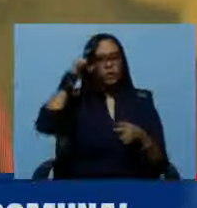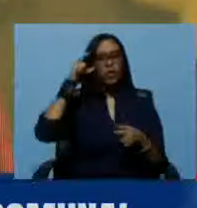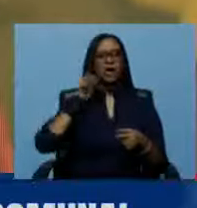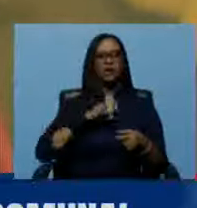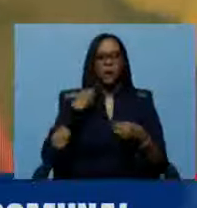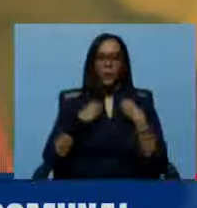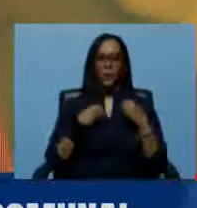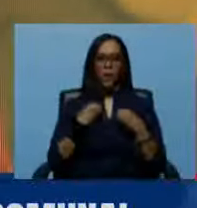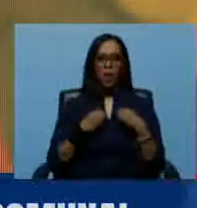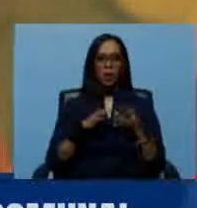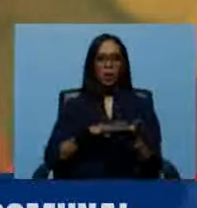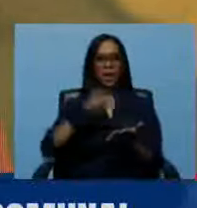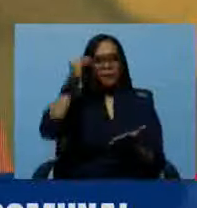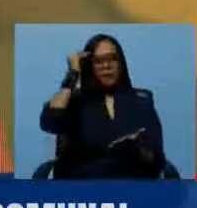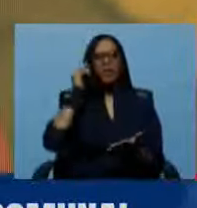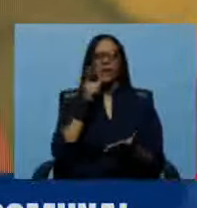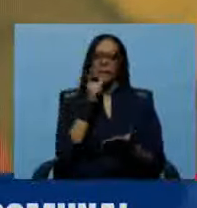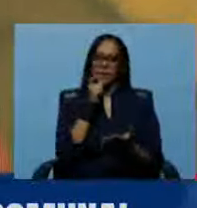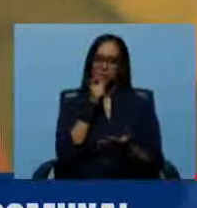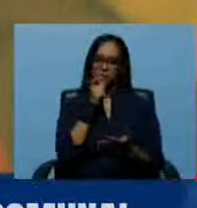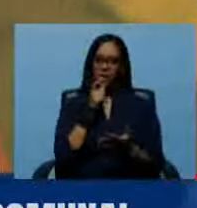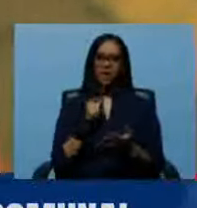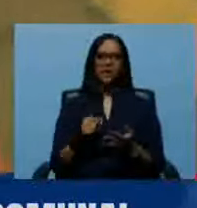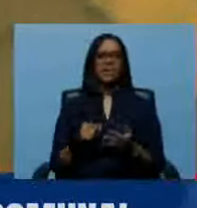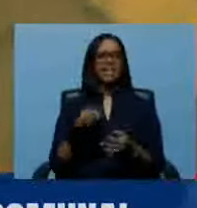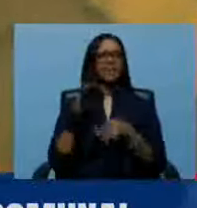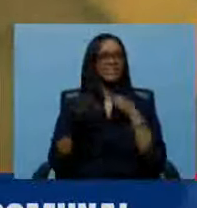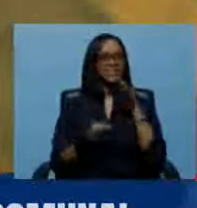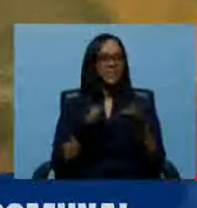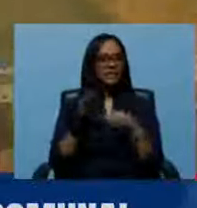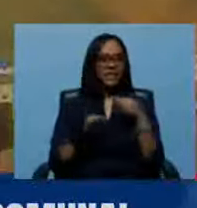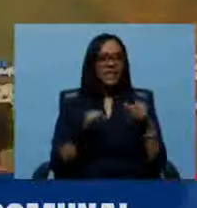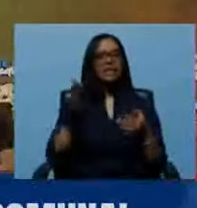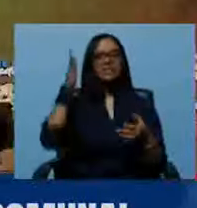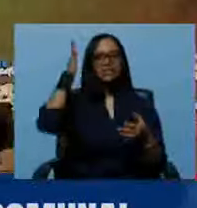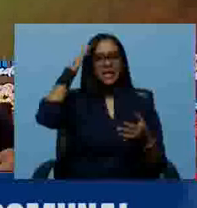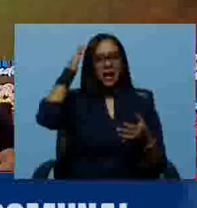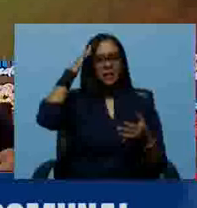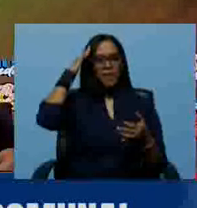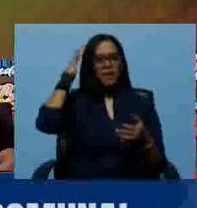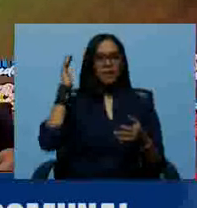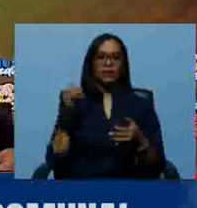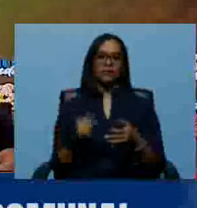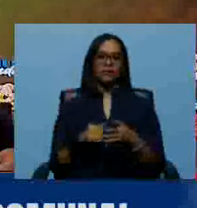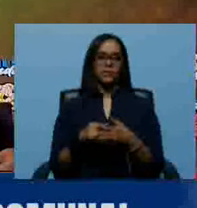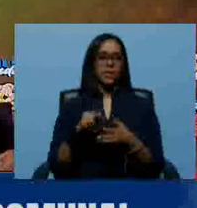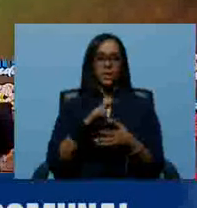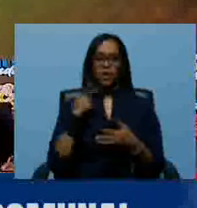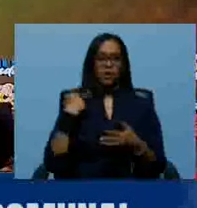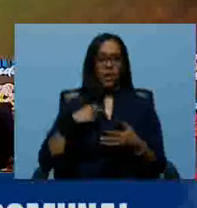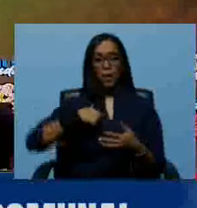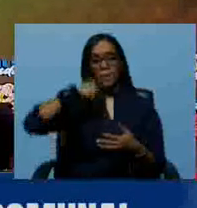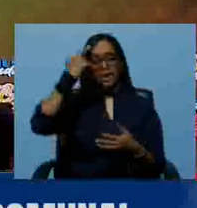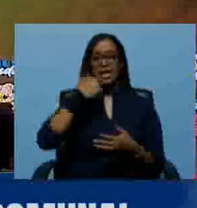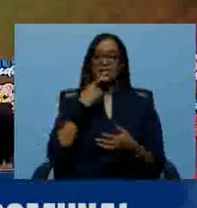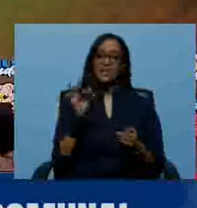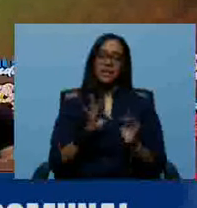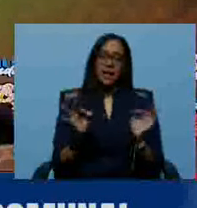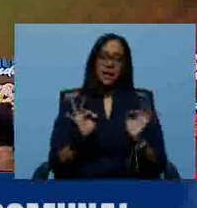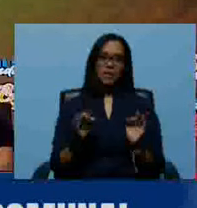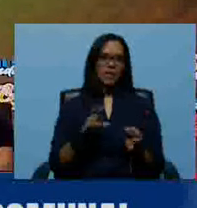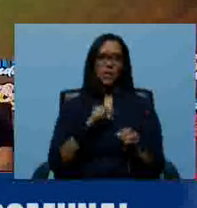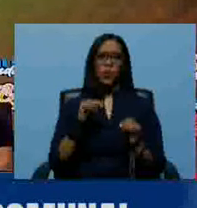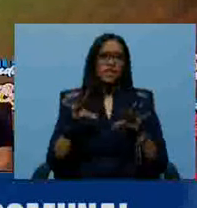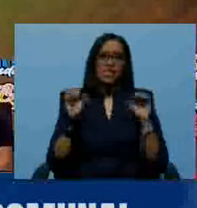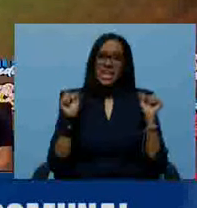por aprender, preguntar, que me expliquen, saber. Y no tengo pena de decirle a nadie, no